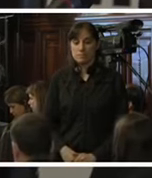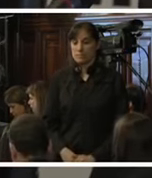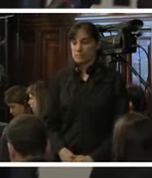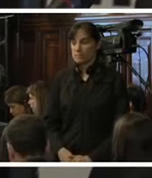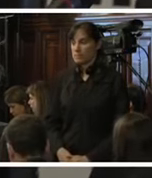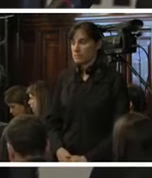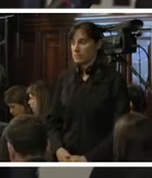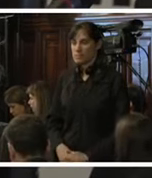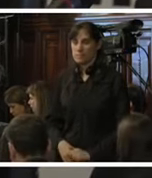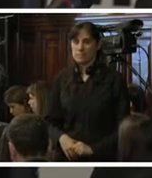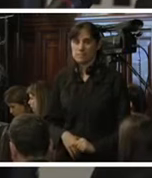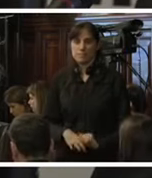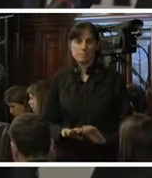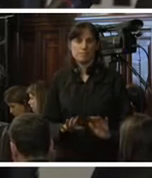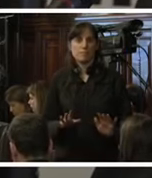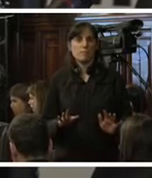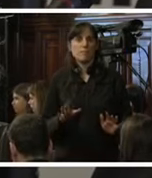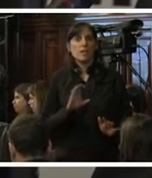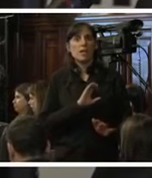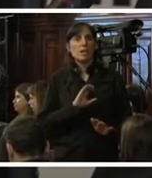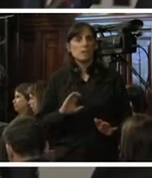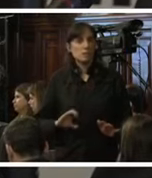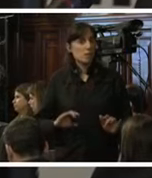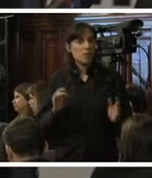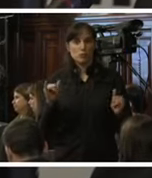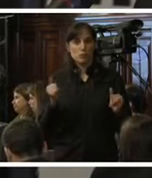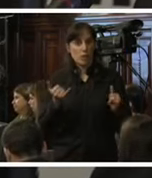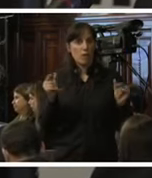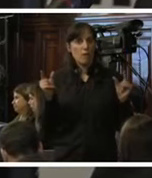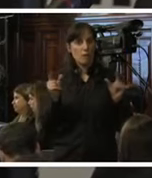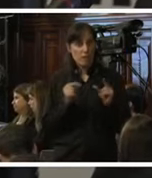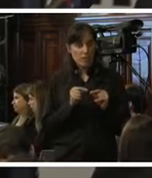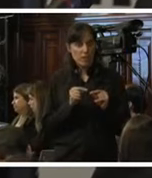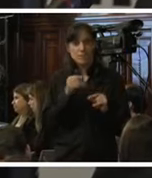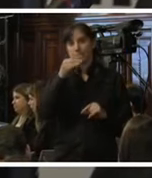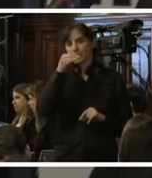Con esto entonces el Estado estaría concluyendo